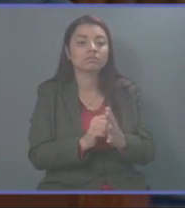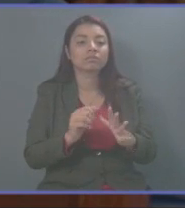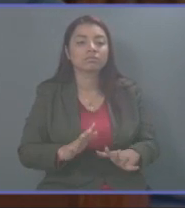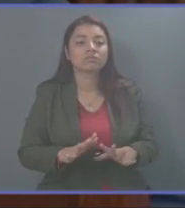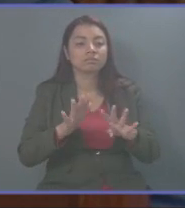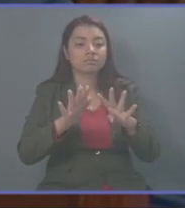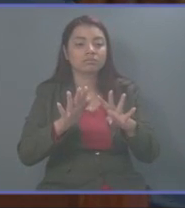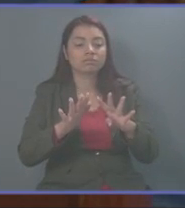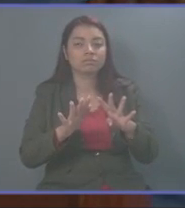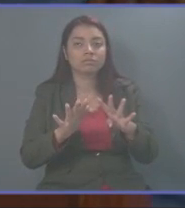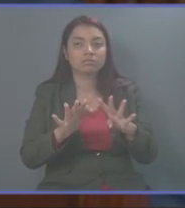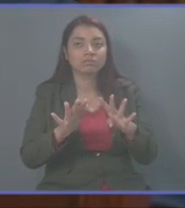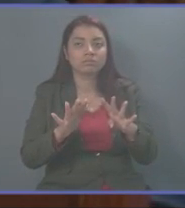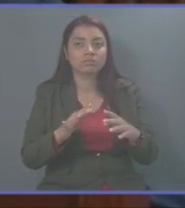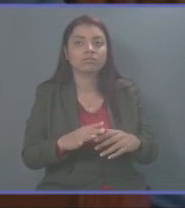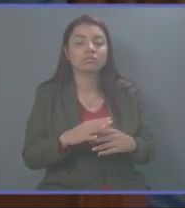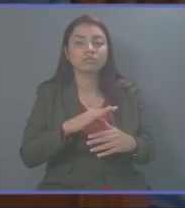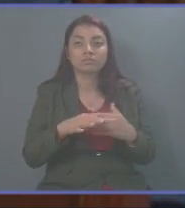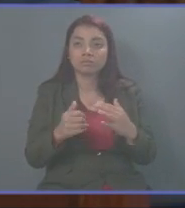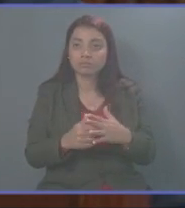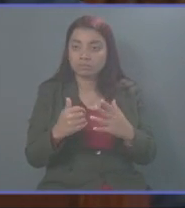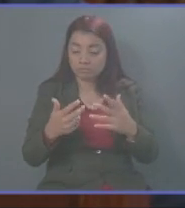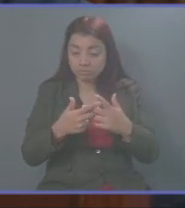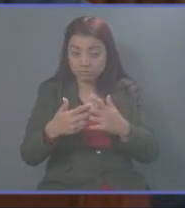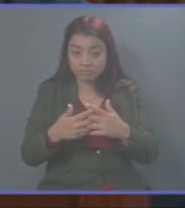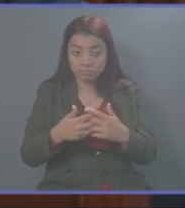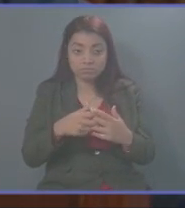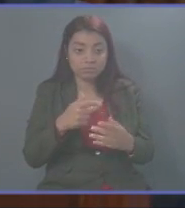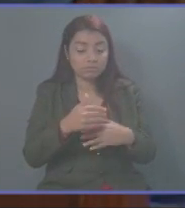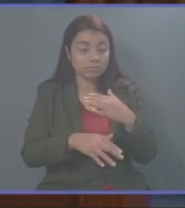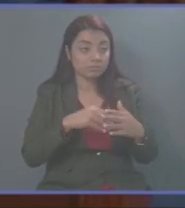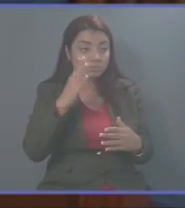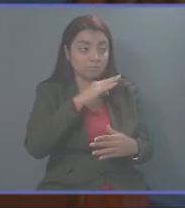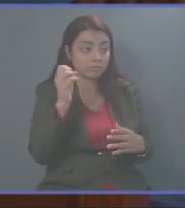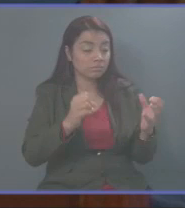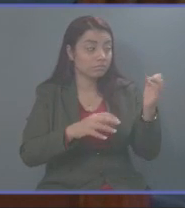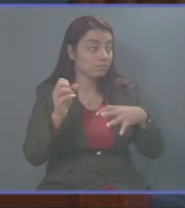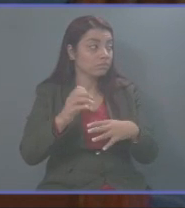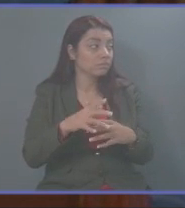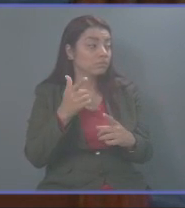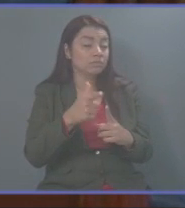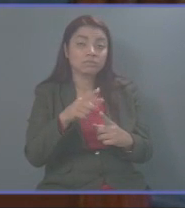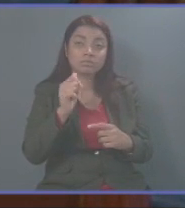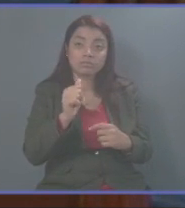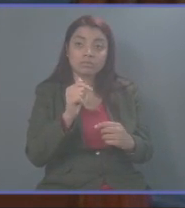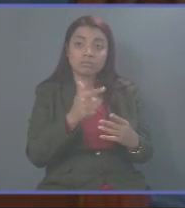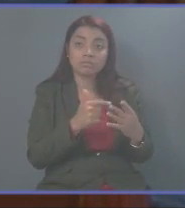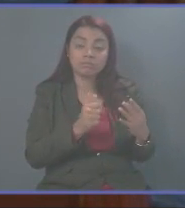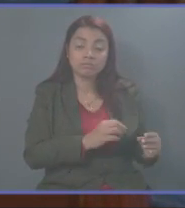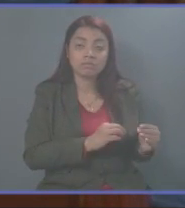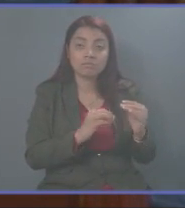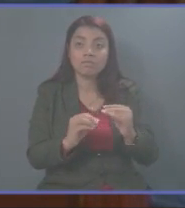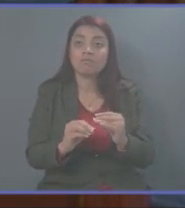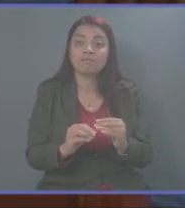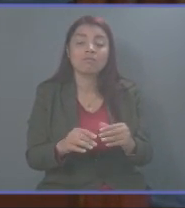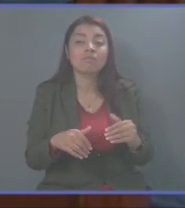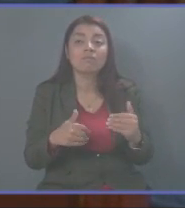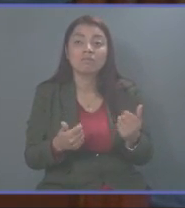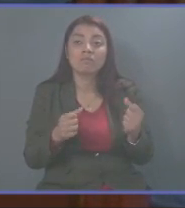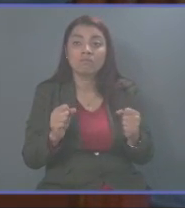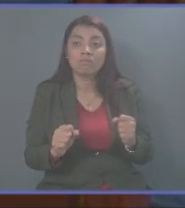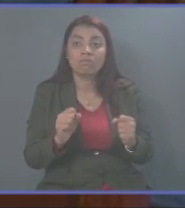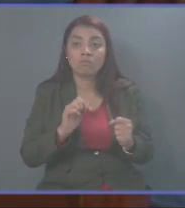19. Todo generador de residuos está obligado a, literal A, implementar medidas que permitan la reducción